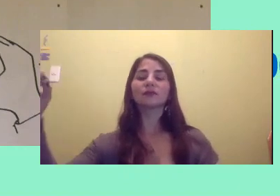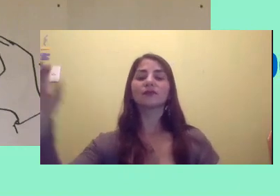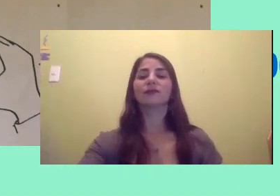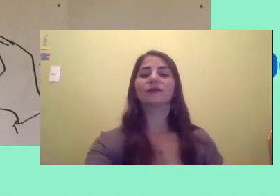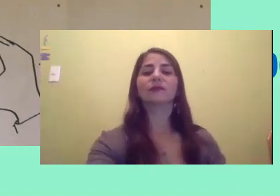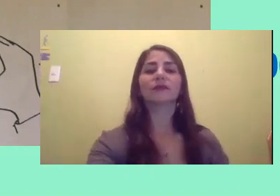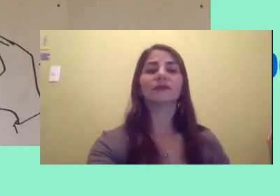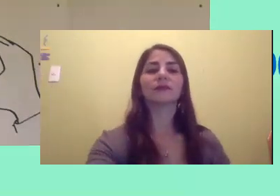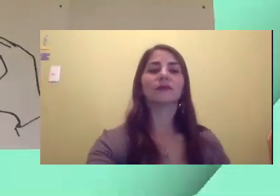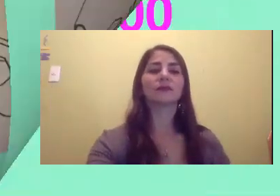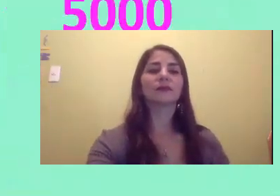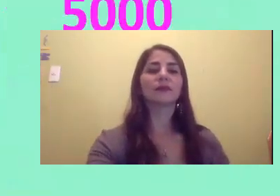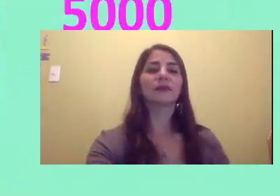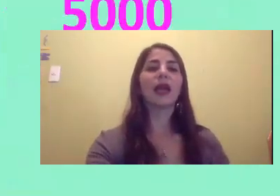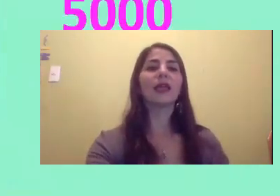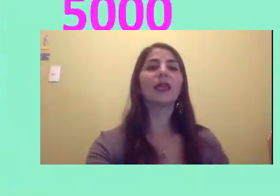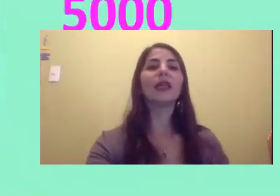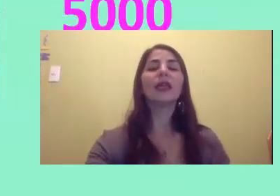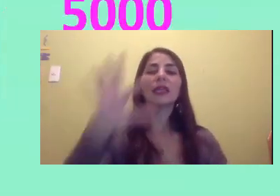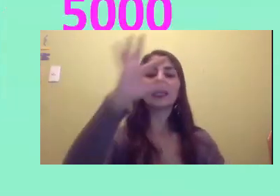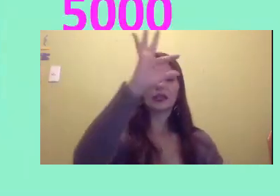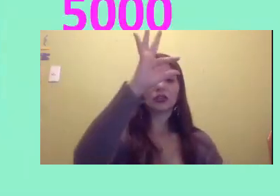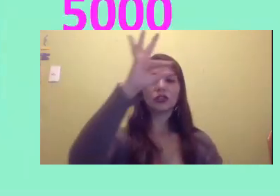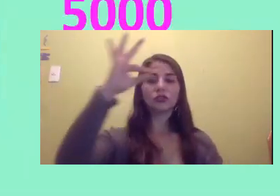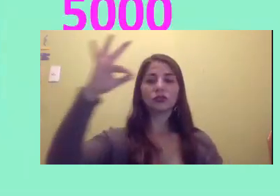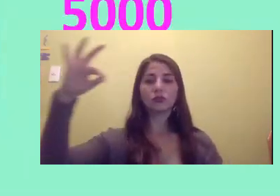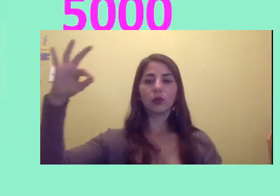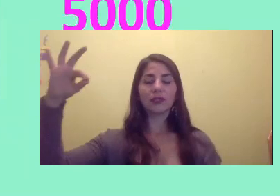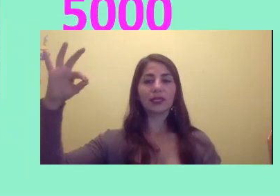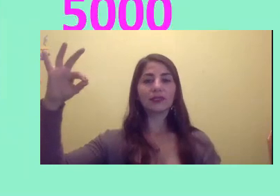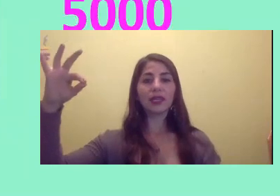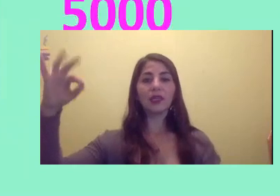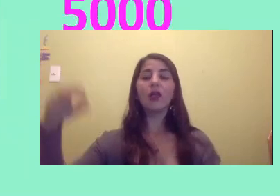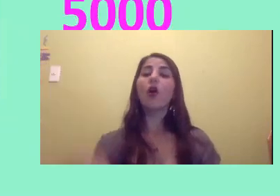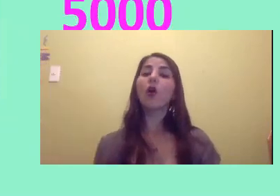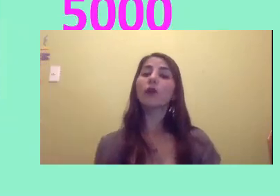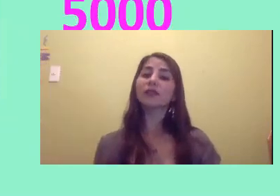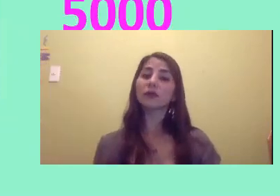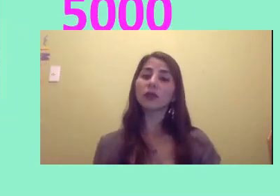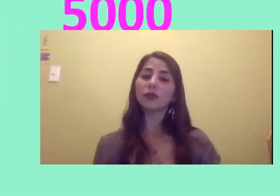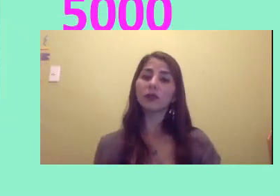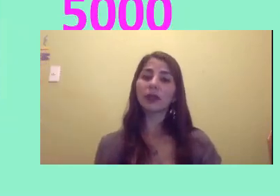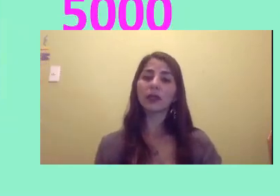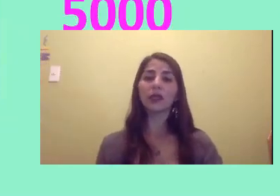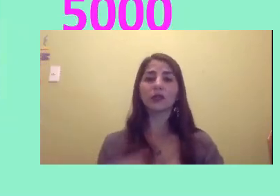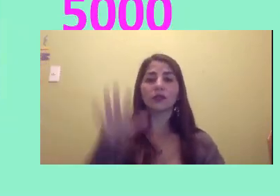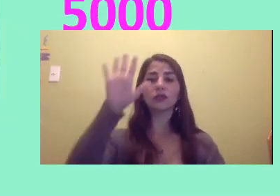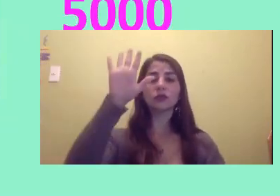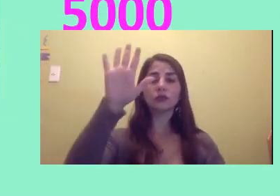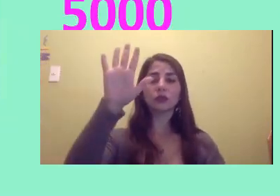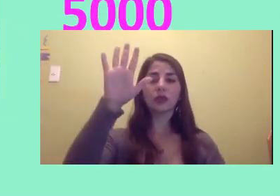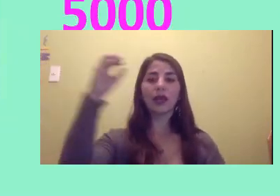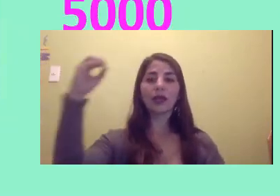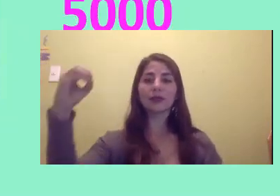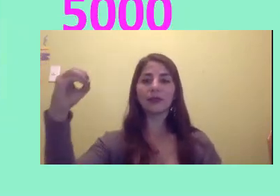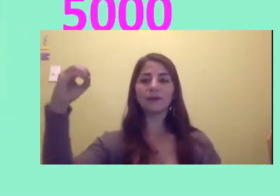400, ¿ya? Y 500, puede ser así, O una segunda forma de